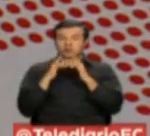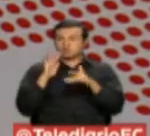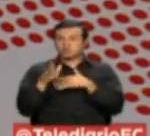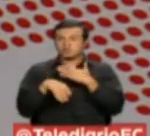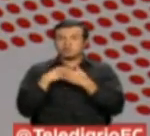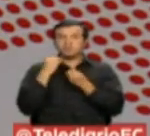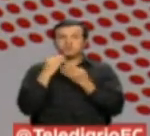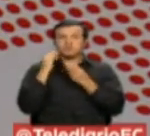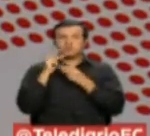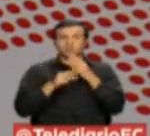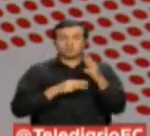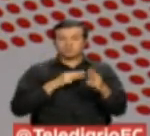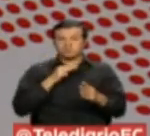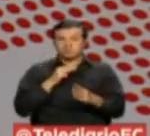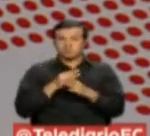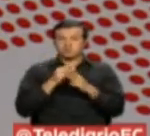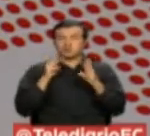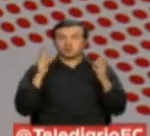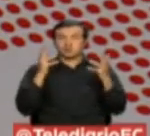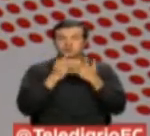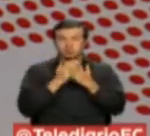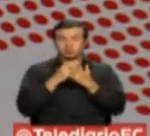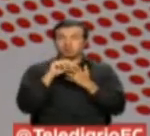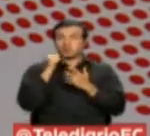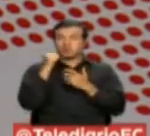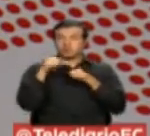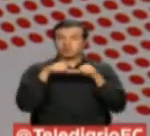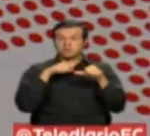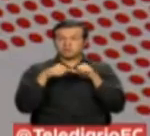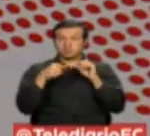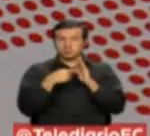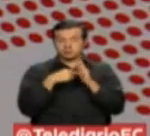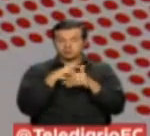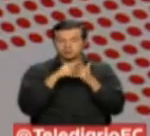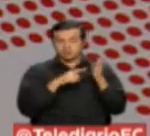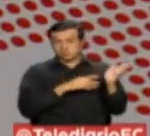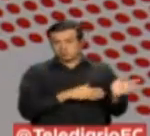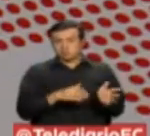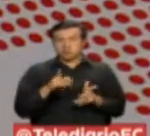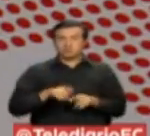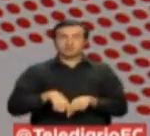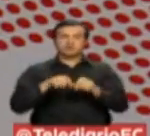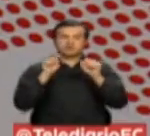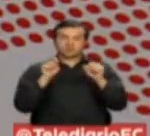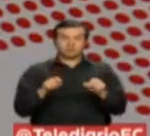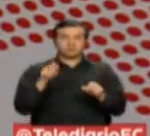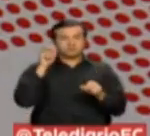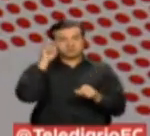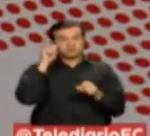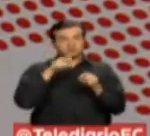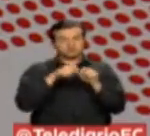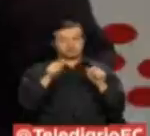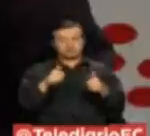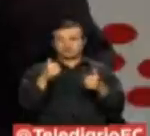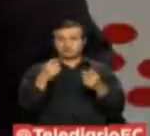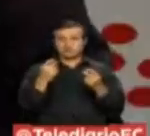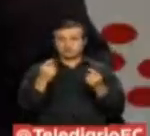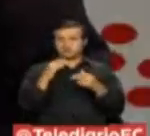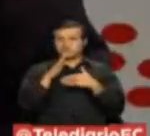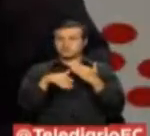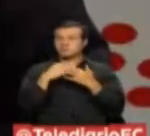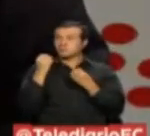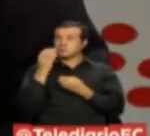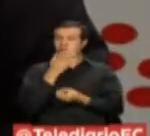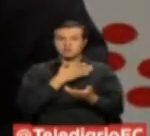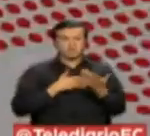información al mundo financiero con las otras administraciones tributarias. Este convenio creo que es bastante ambicioso. ¿Qué tan rápido viaja la